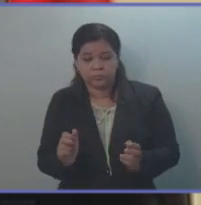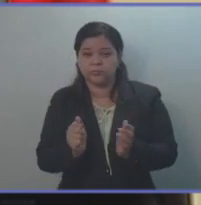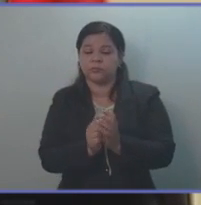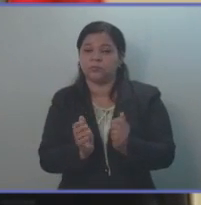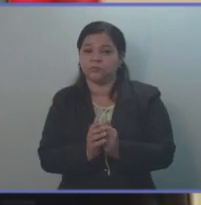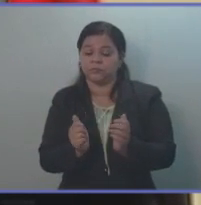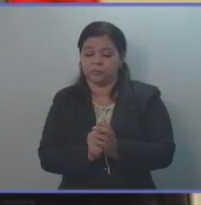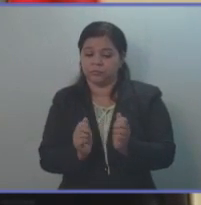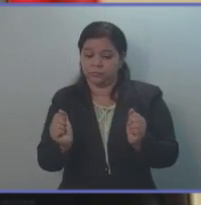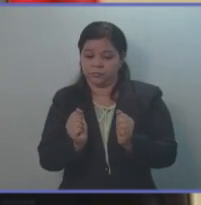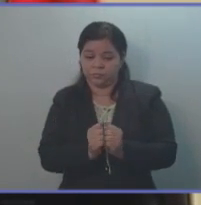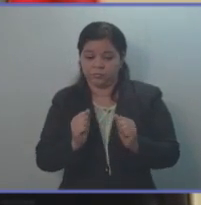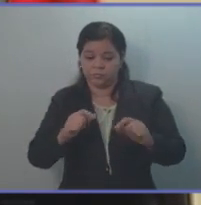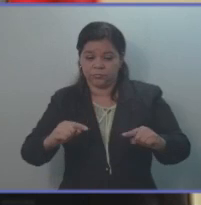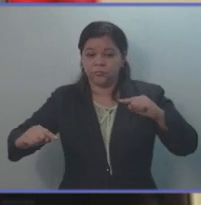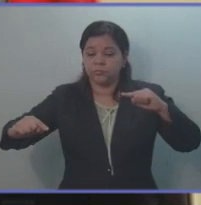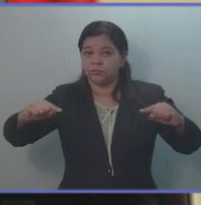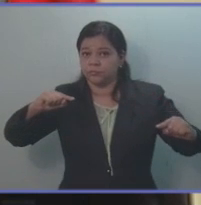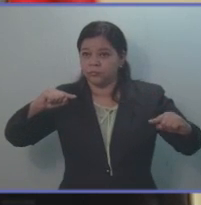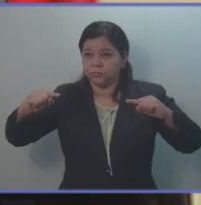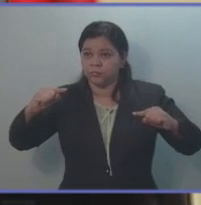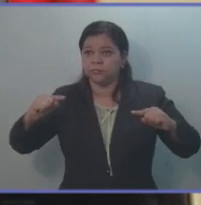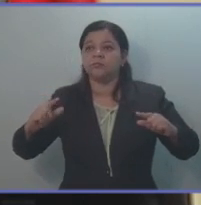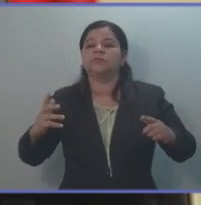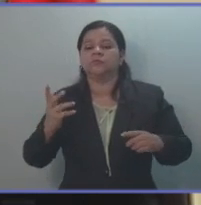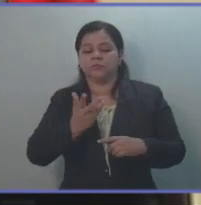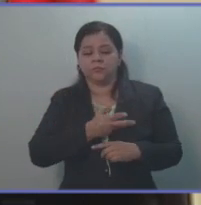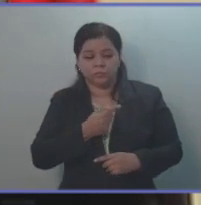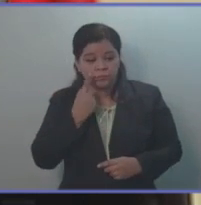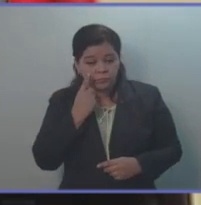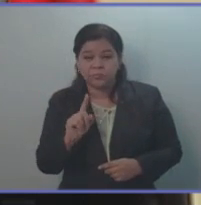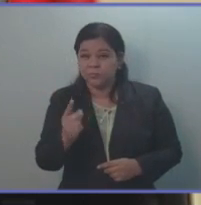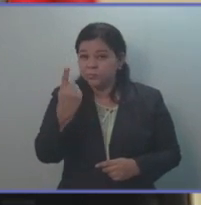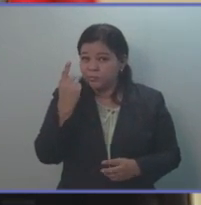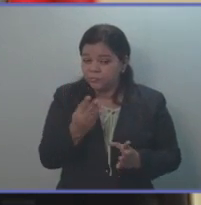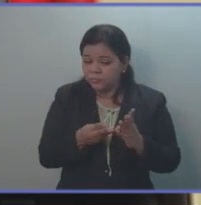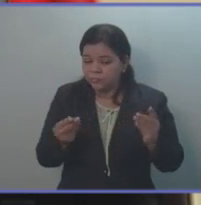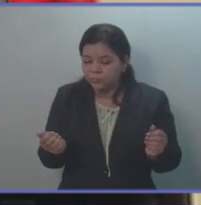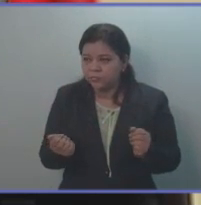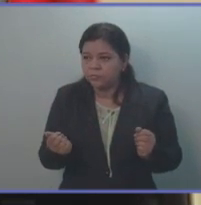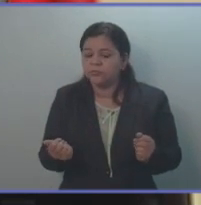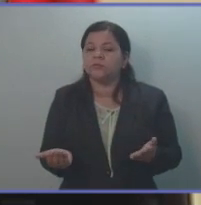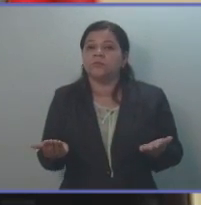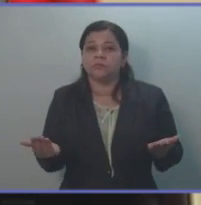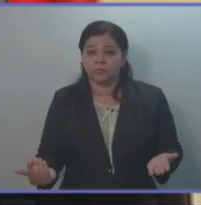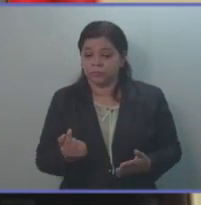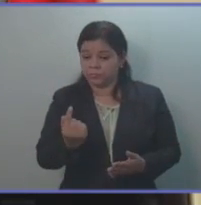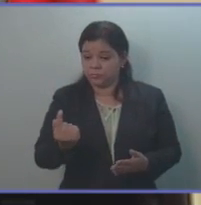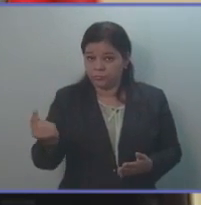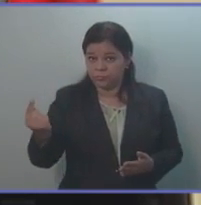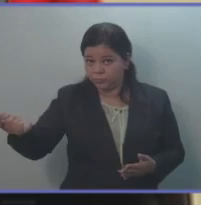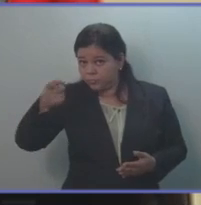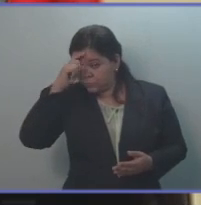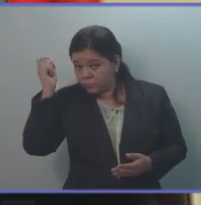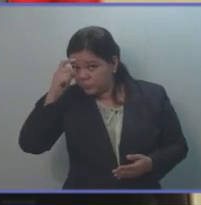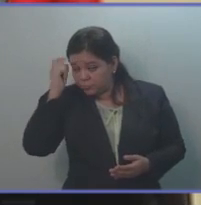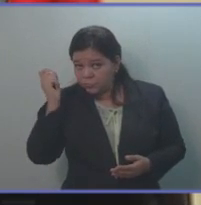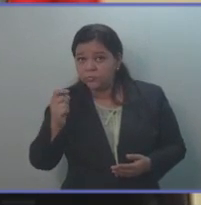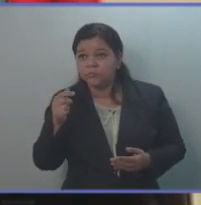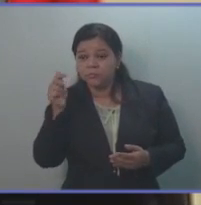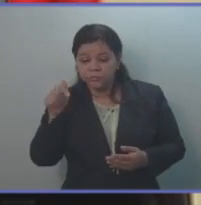a las organizaciones gremiales de educación, encontramos que la única alternativa es que los empleados afectados